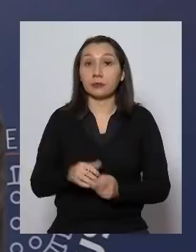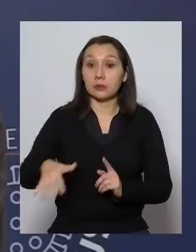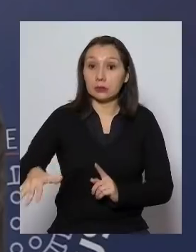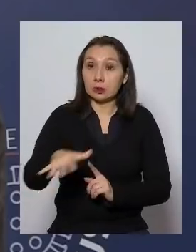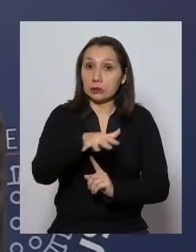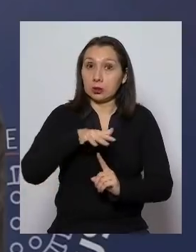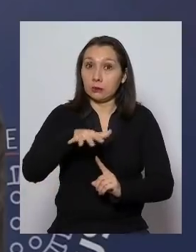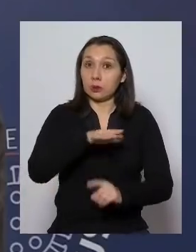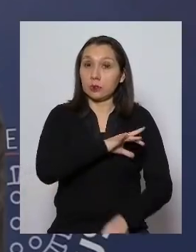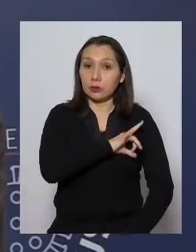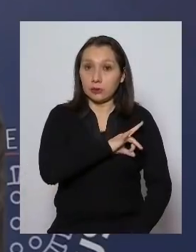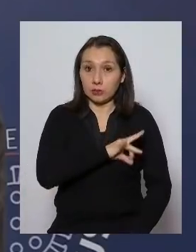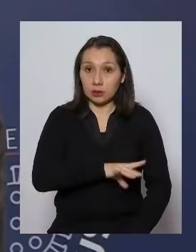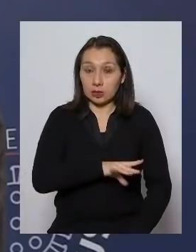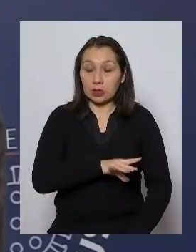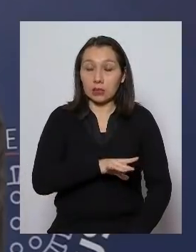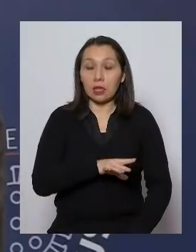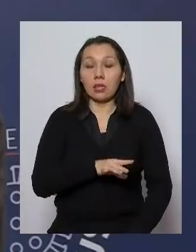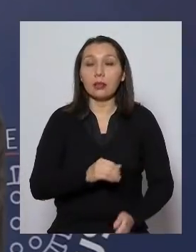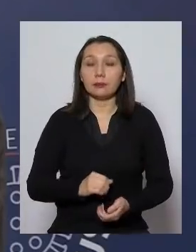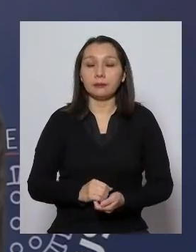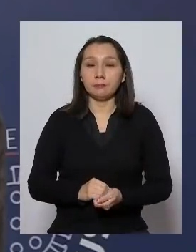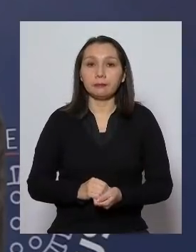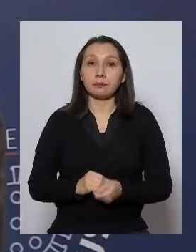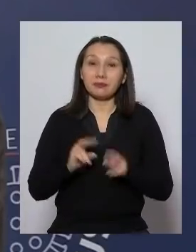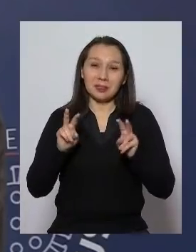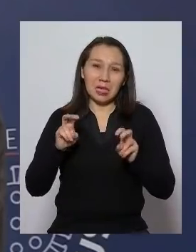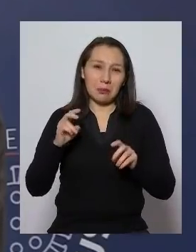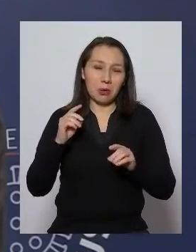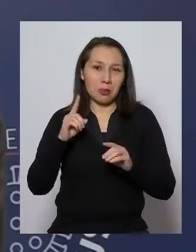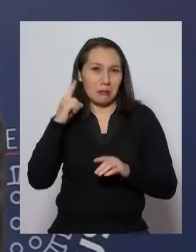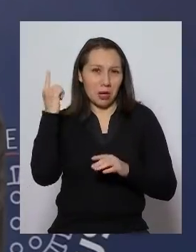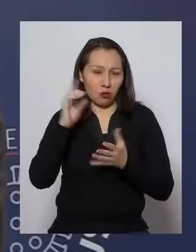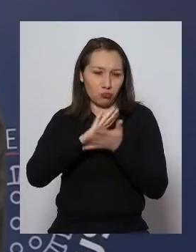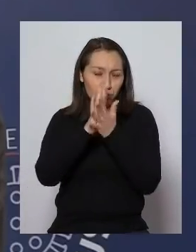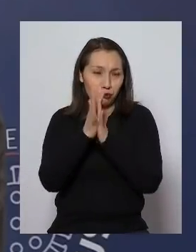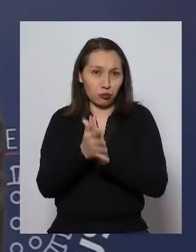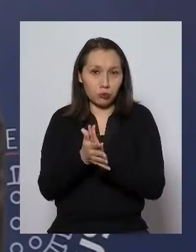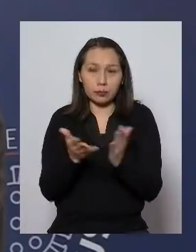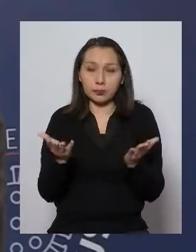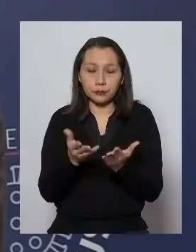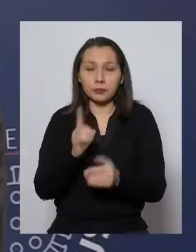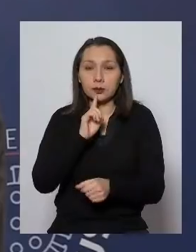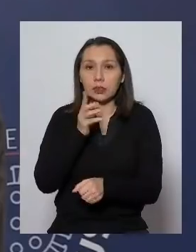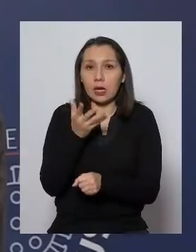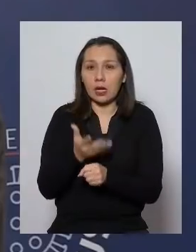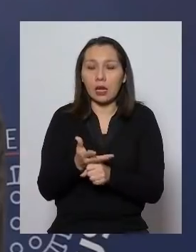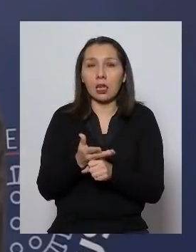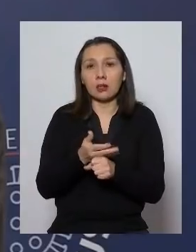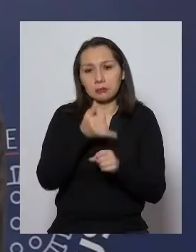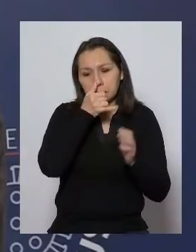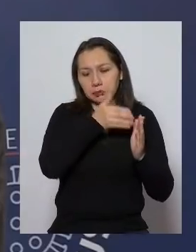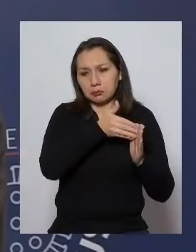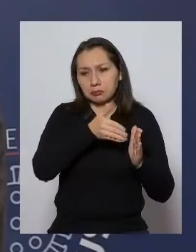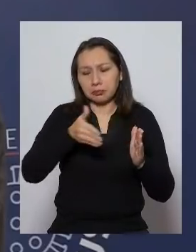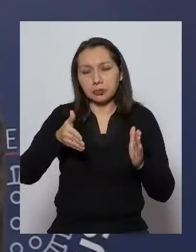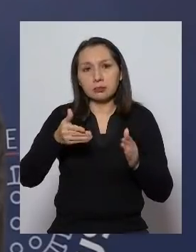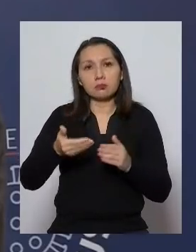en nuestro país, en términos generales, es que tenemos durante los